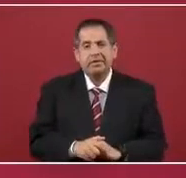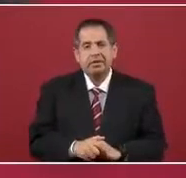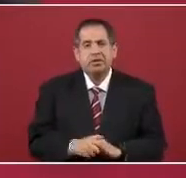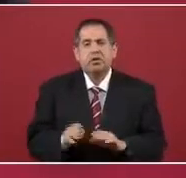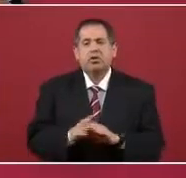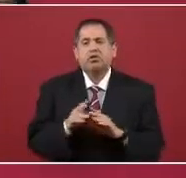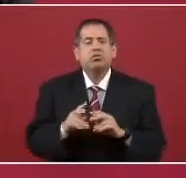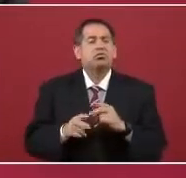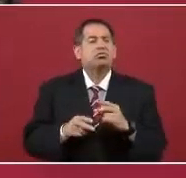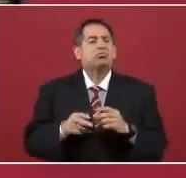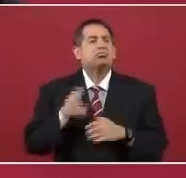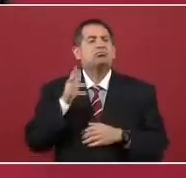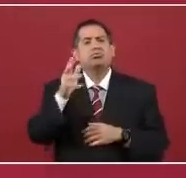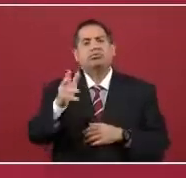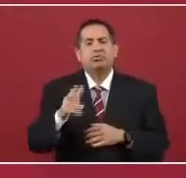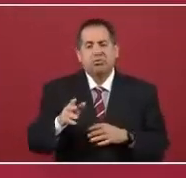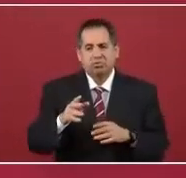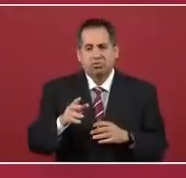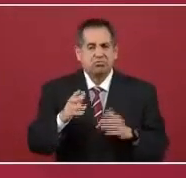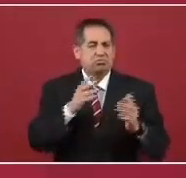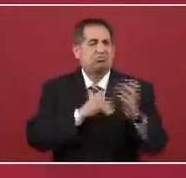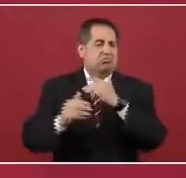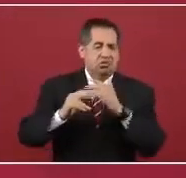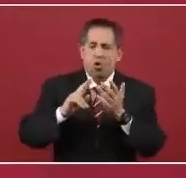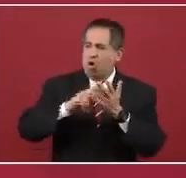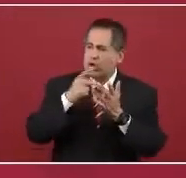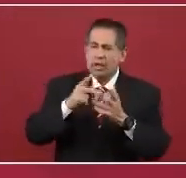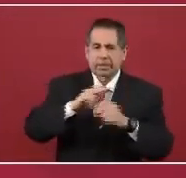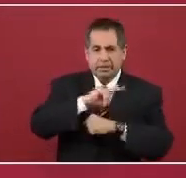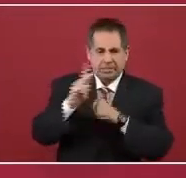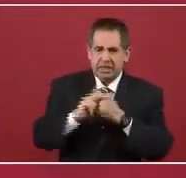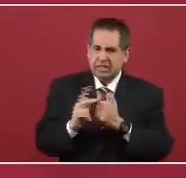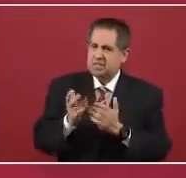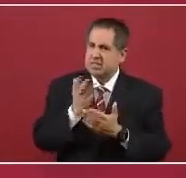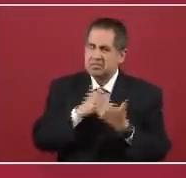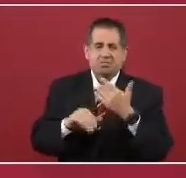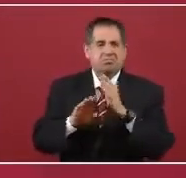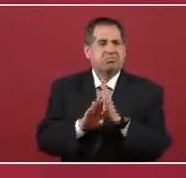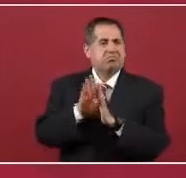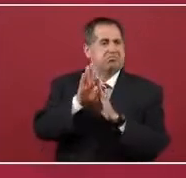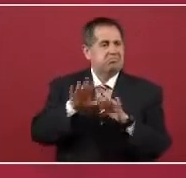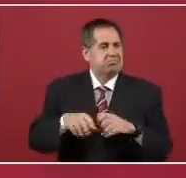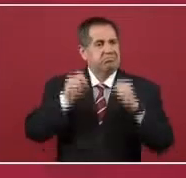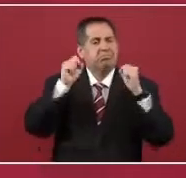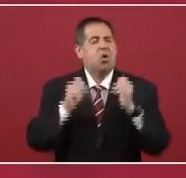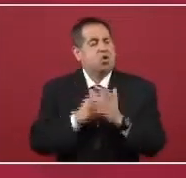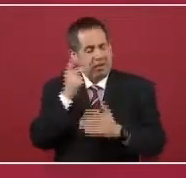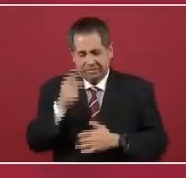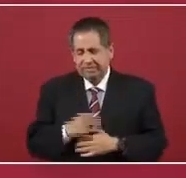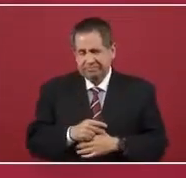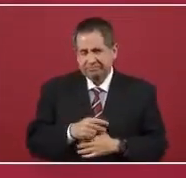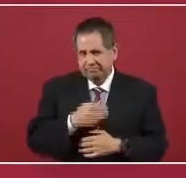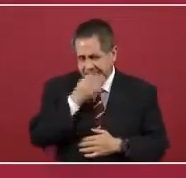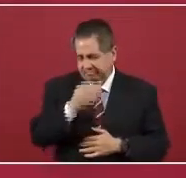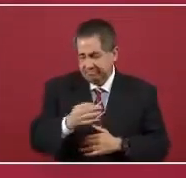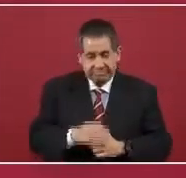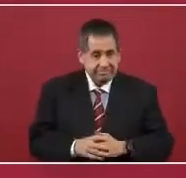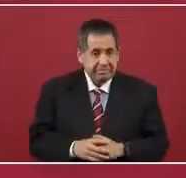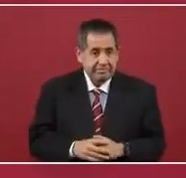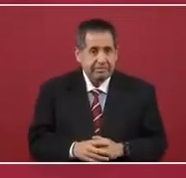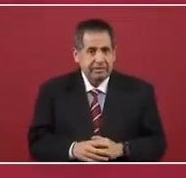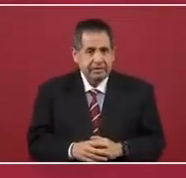cómo va a lograrse el renacimiento del país. Es que